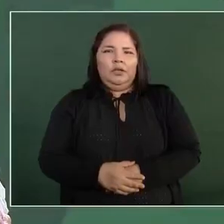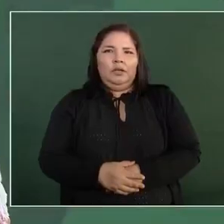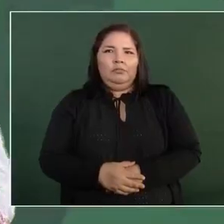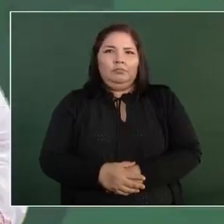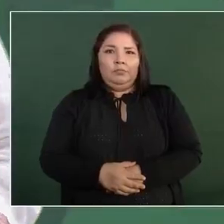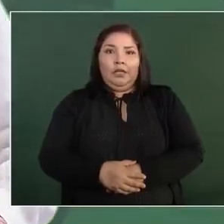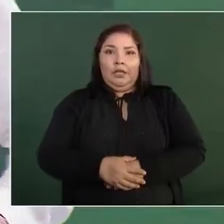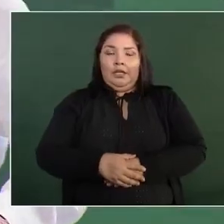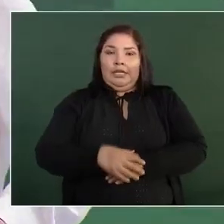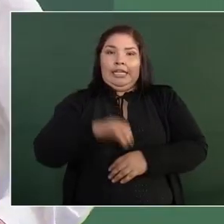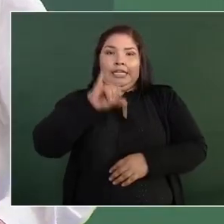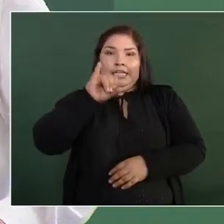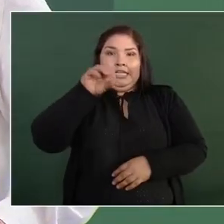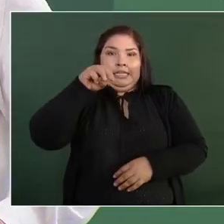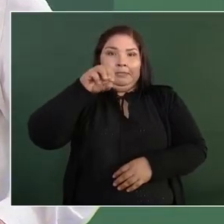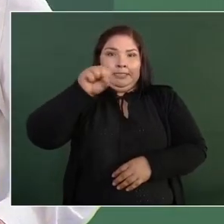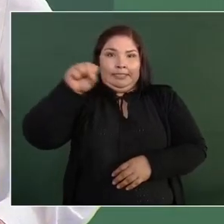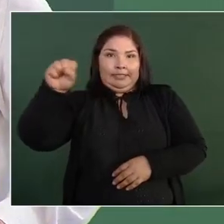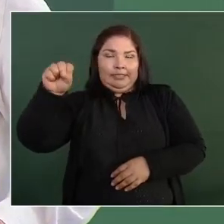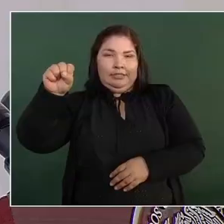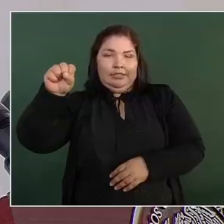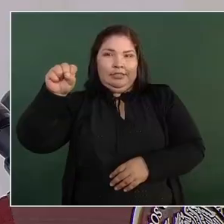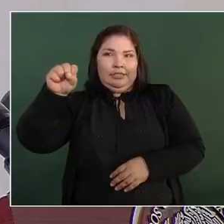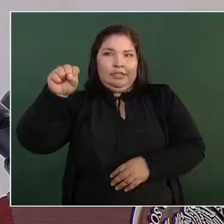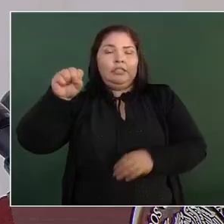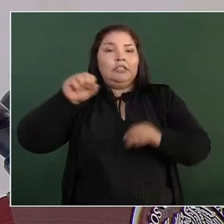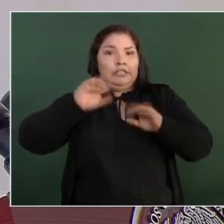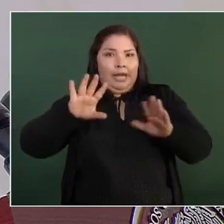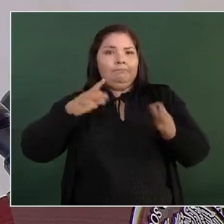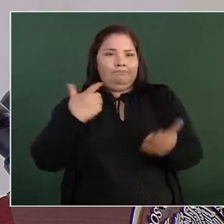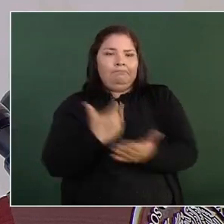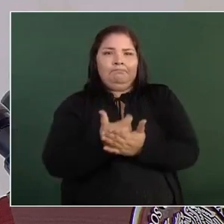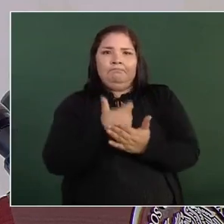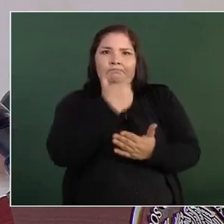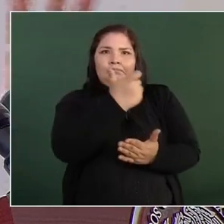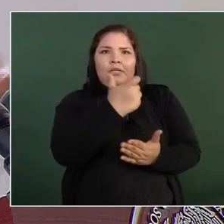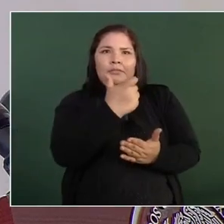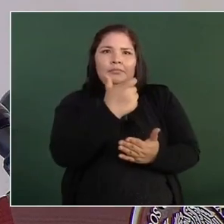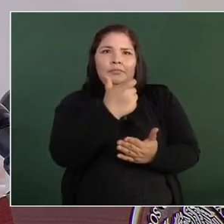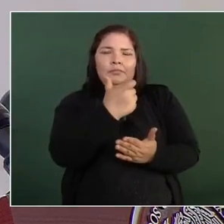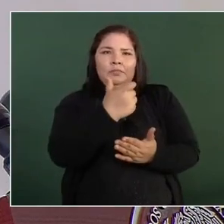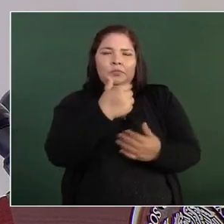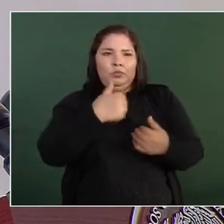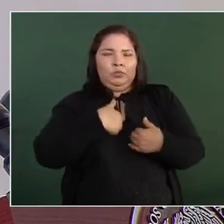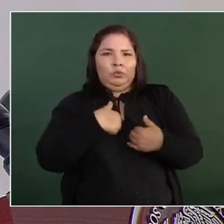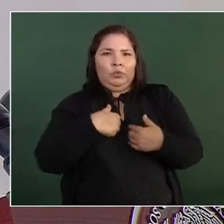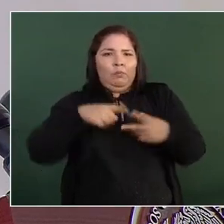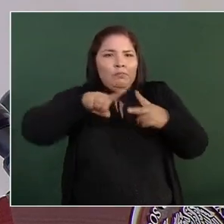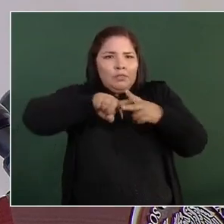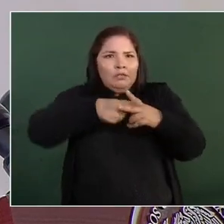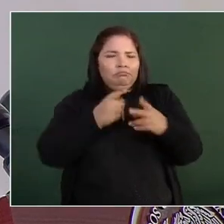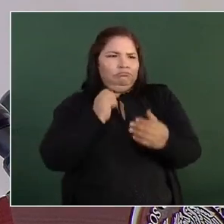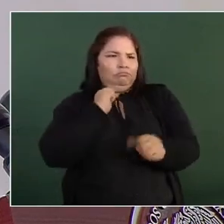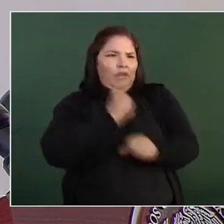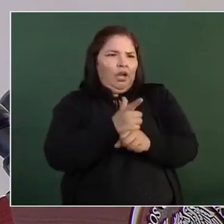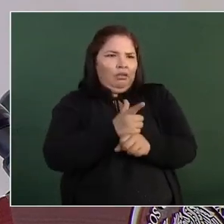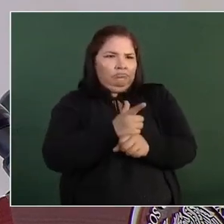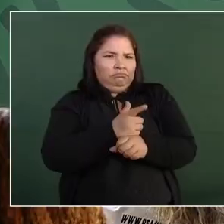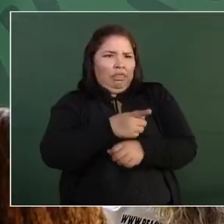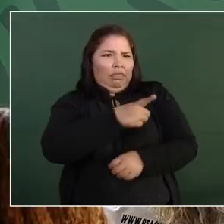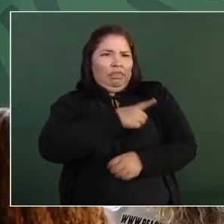en el Seguro Social ya estamos pagando. Nos encontramos con deudas